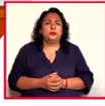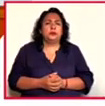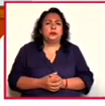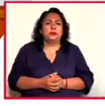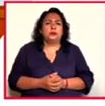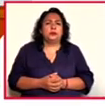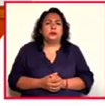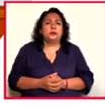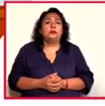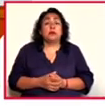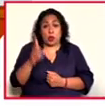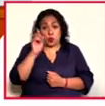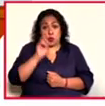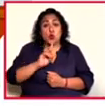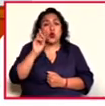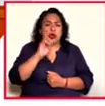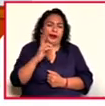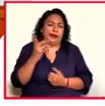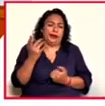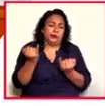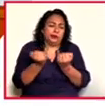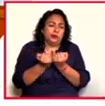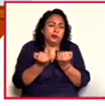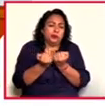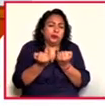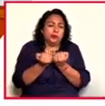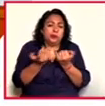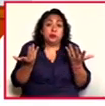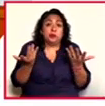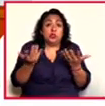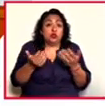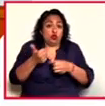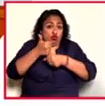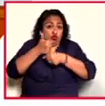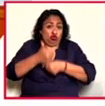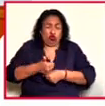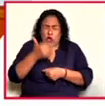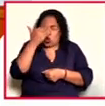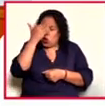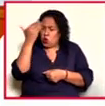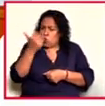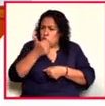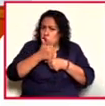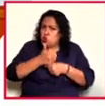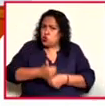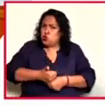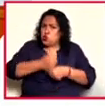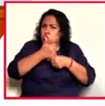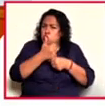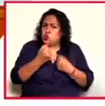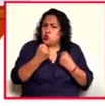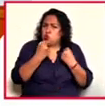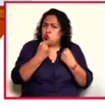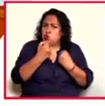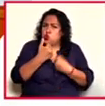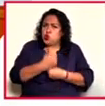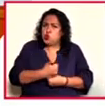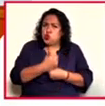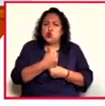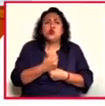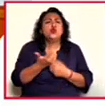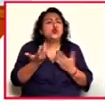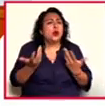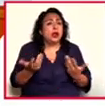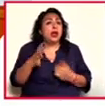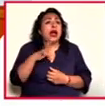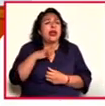Las mujeres también, bueno, fueron víctimas terribles de todo esto, porque hay un